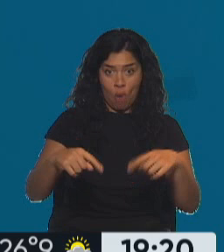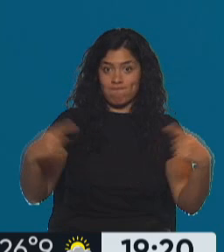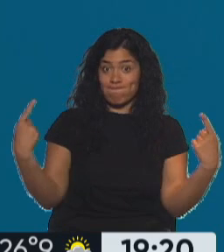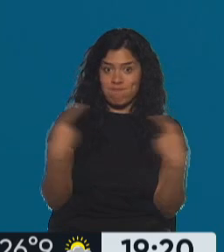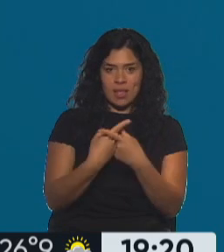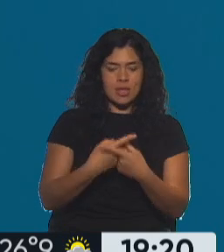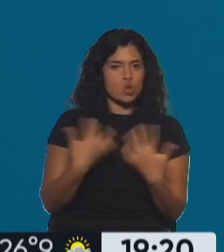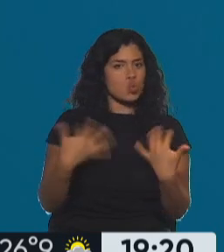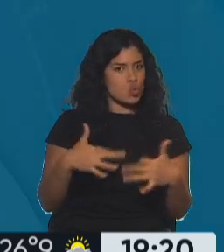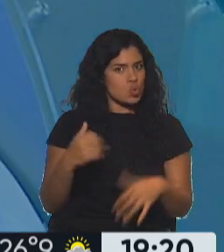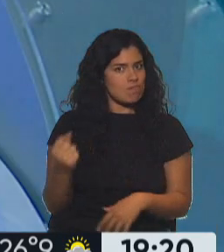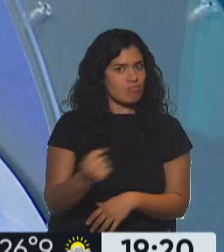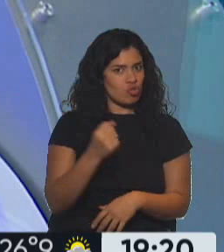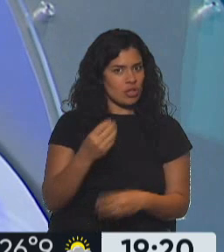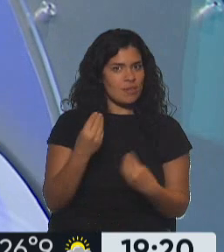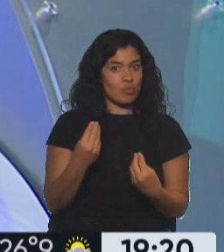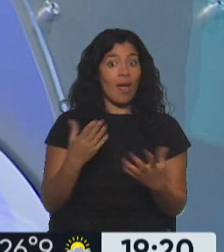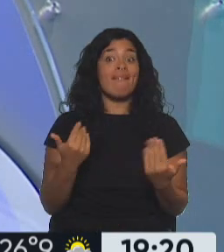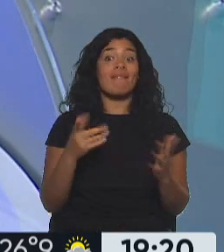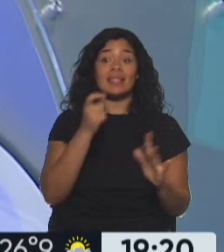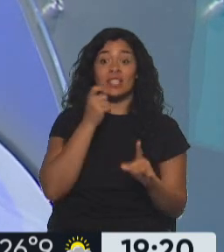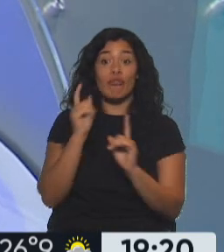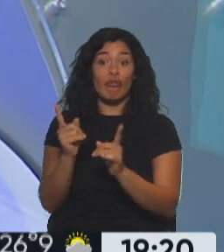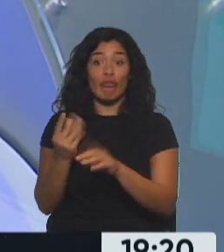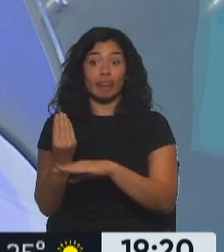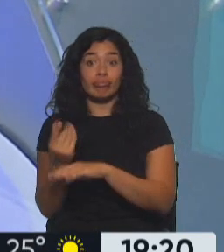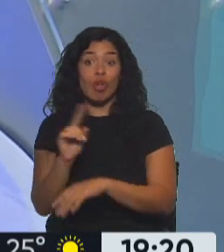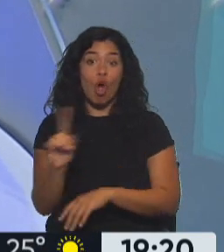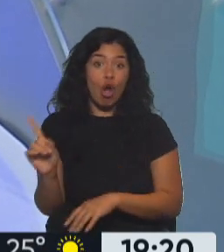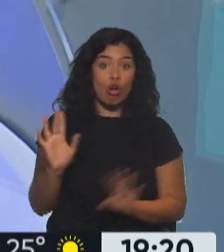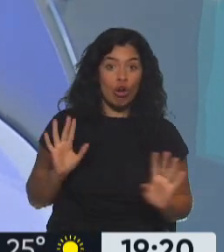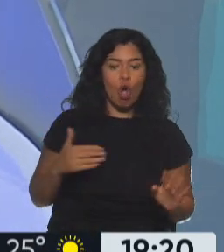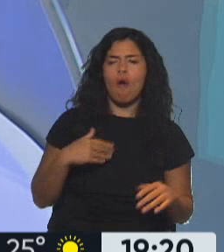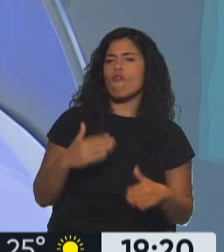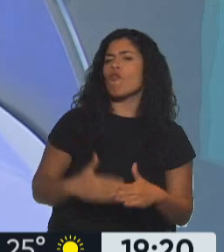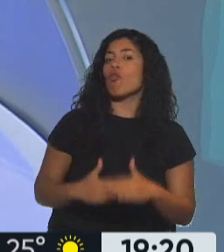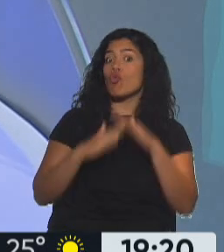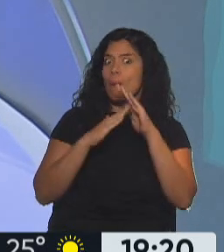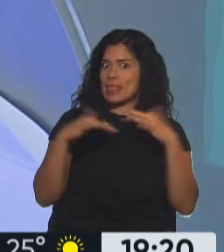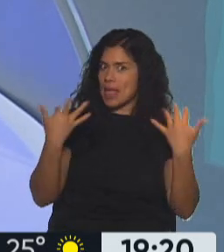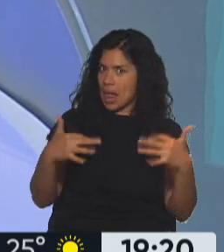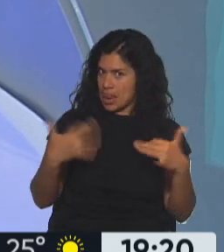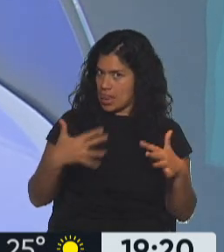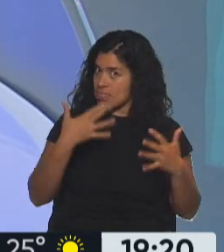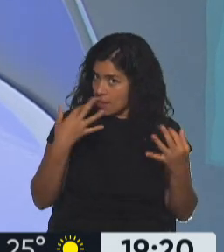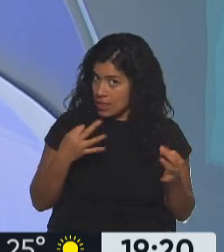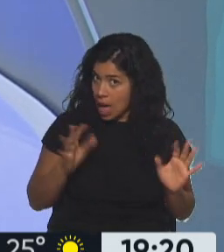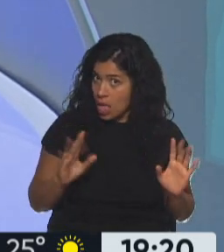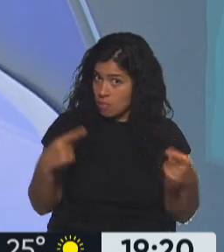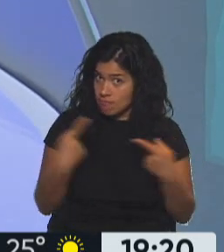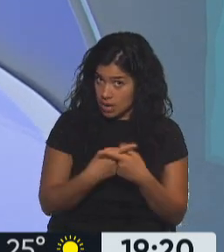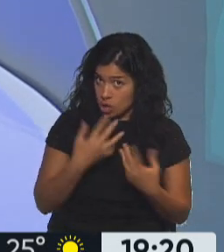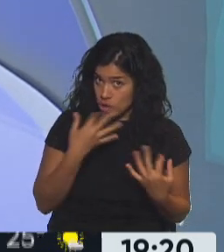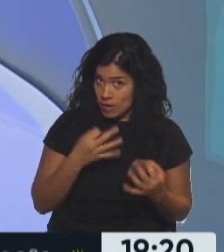la permanencia frente a Barraca Central, partido fundamental para Huracán, ¿eh? ¿En serio? Yo siempre hablo en serio.